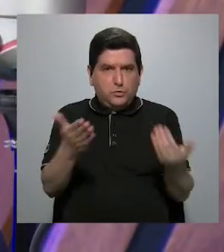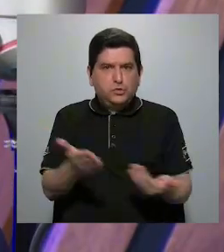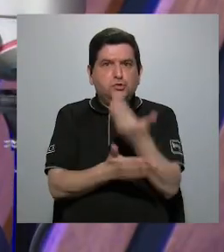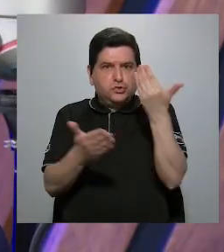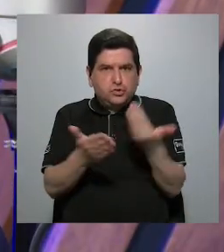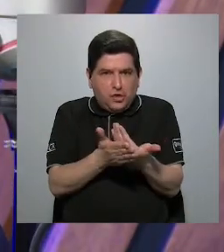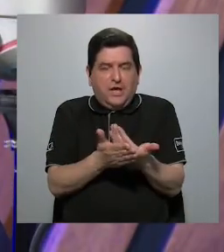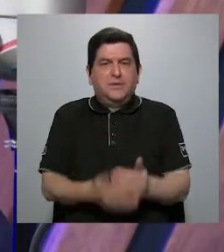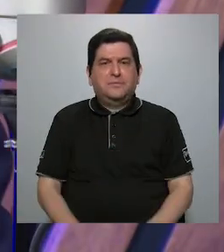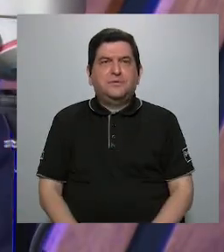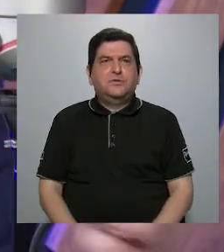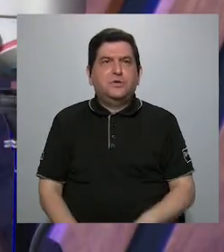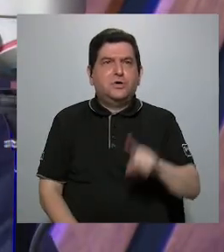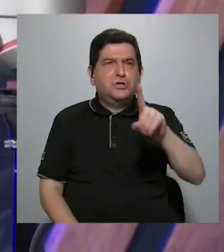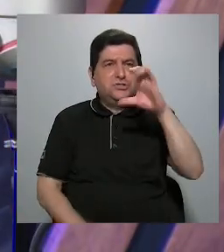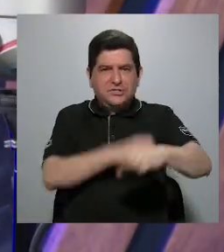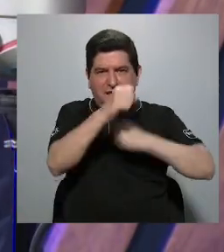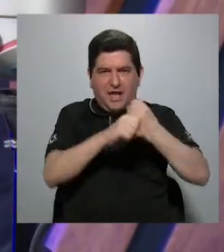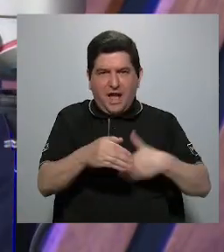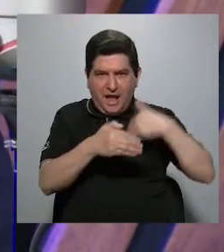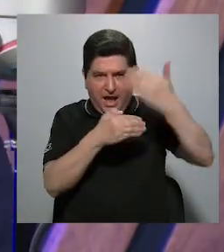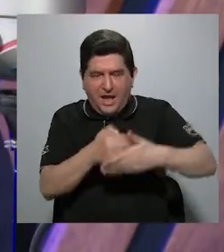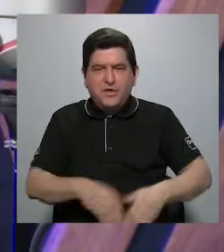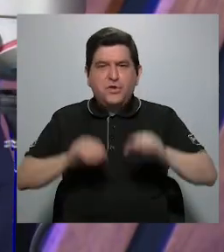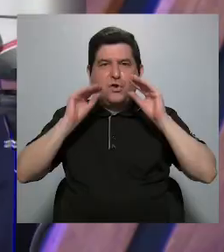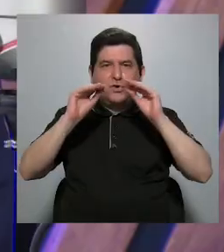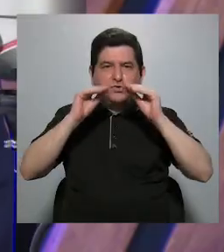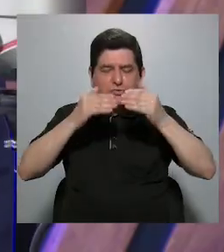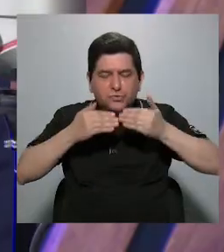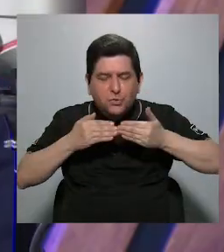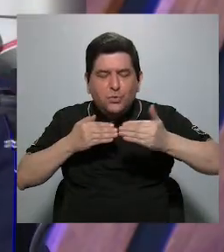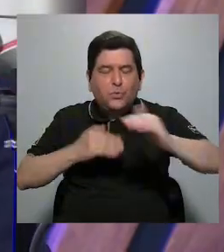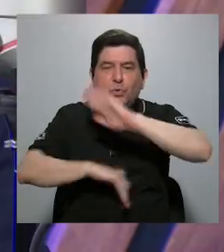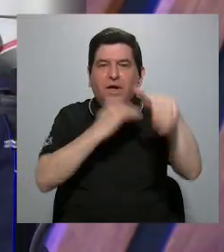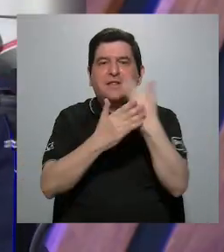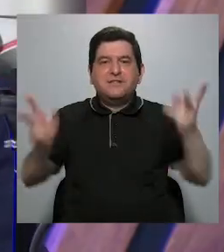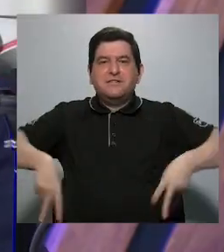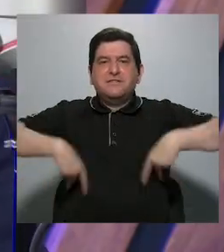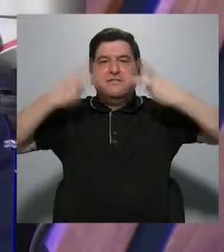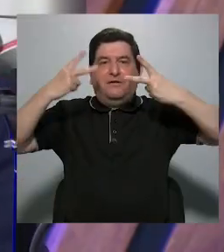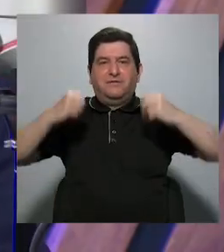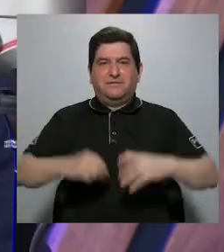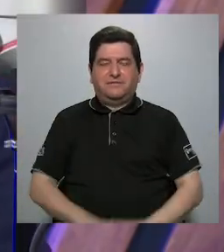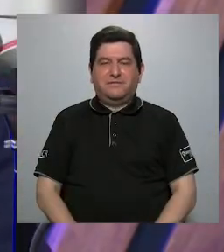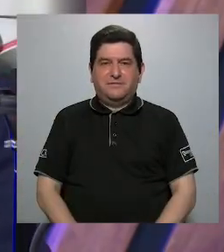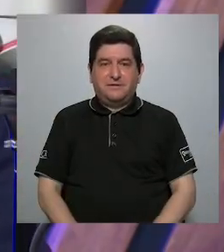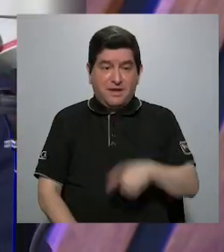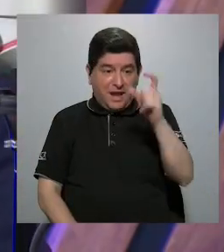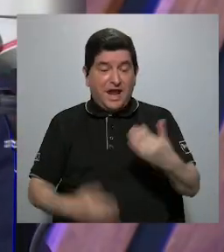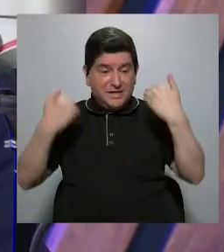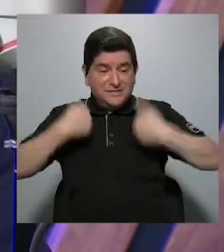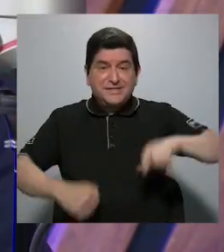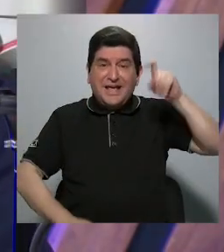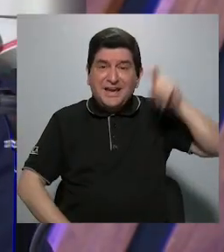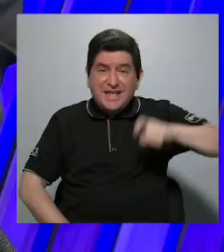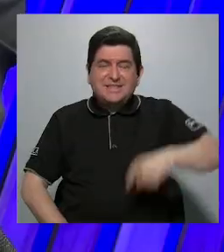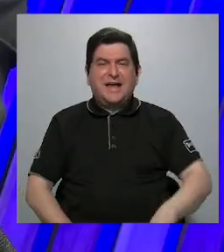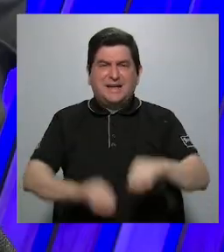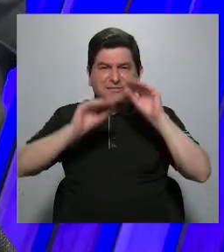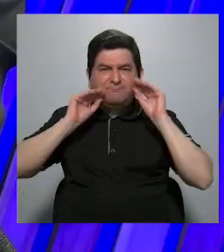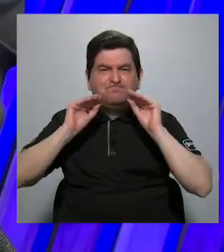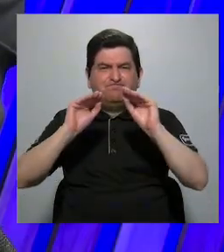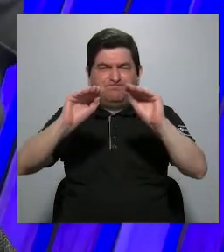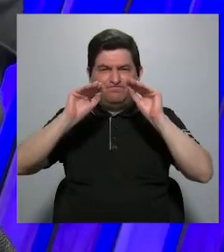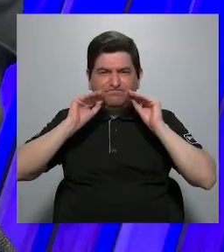más moderno que surge casi más de un siglo después, de educación a lo largo de toda la vida. Es decir, el ser humano